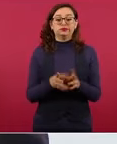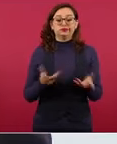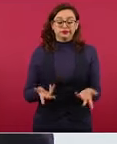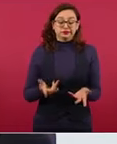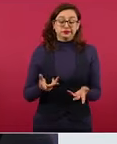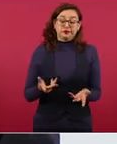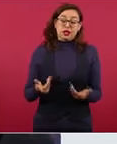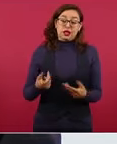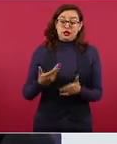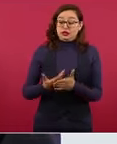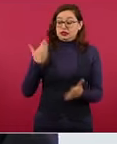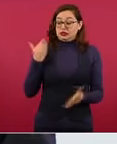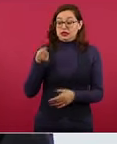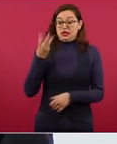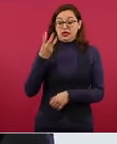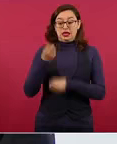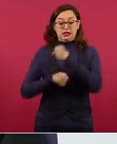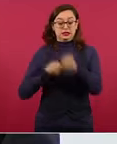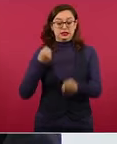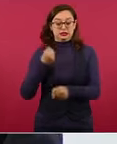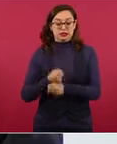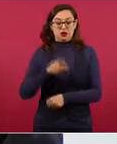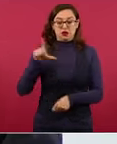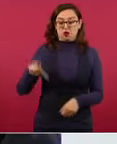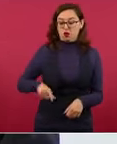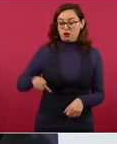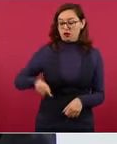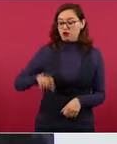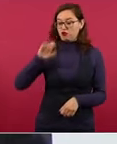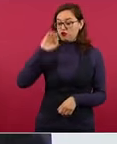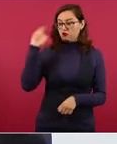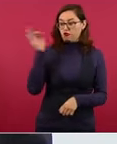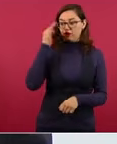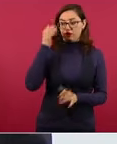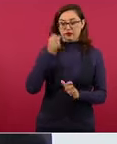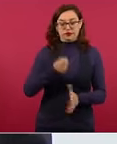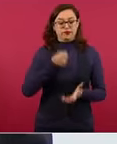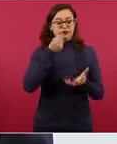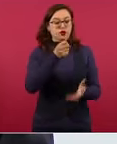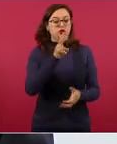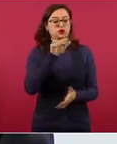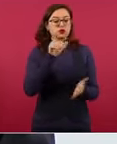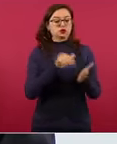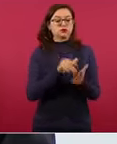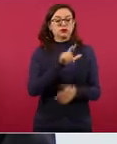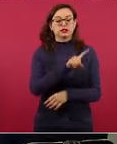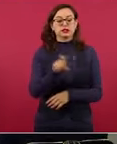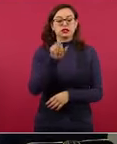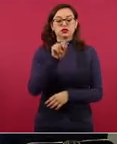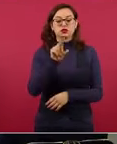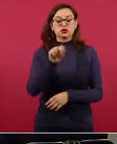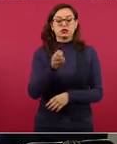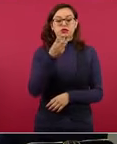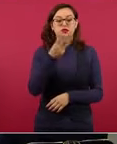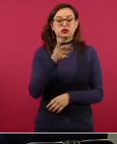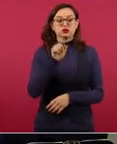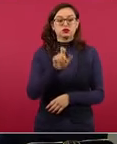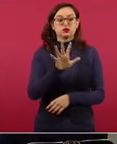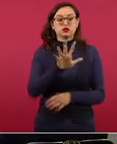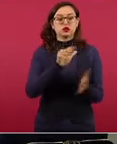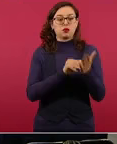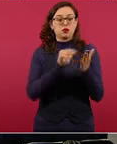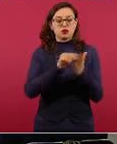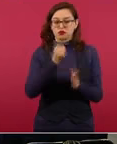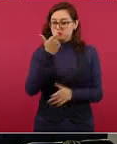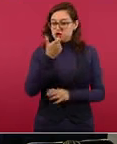ha aportado cerca de dos mil ciento ochenta y 3.5 millones de